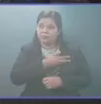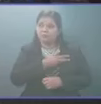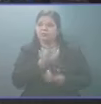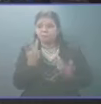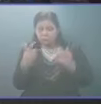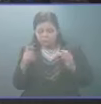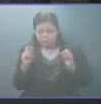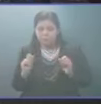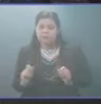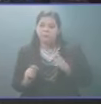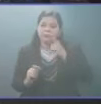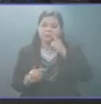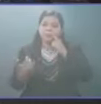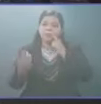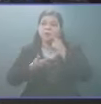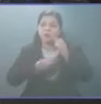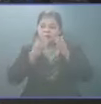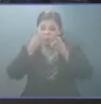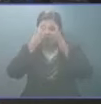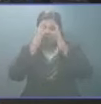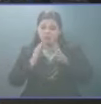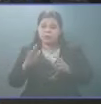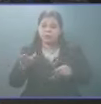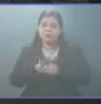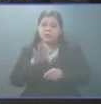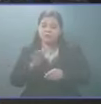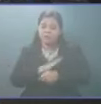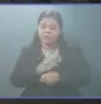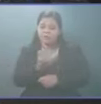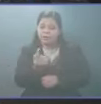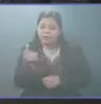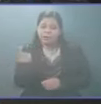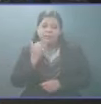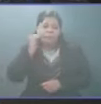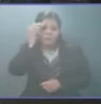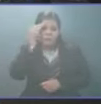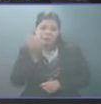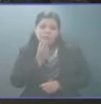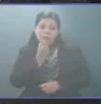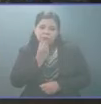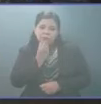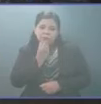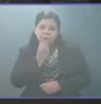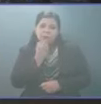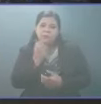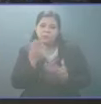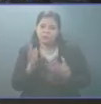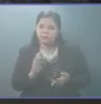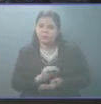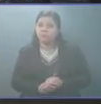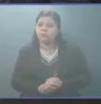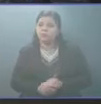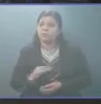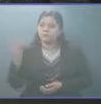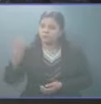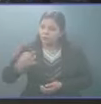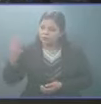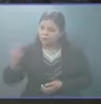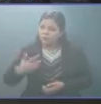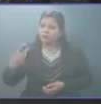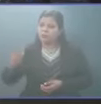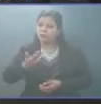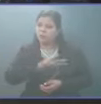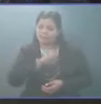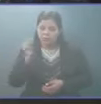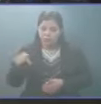pues también darle la atención necesaria a estos adultos mayores que pues necesitan de nosotros en